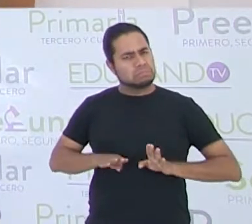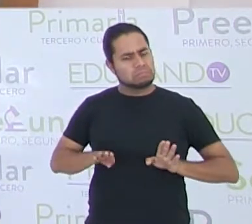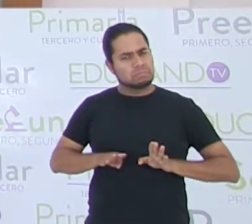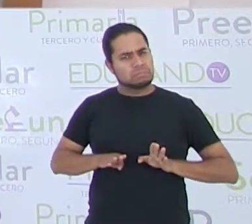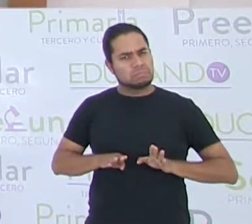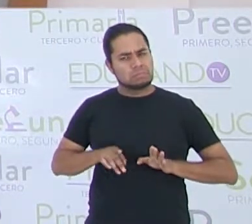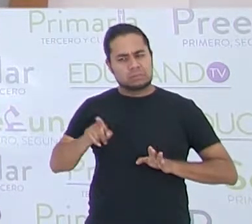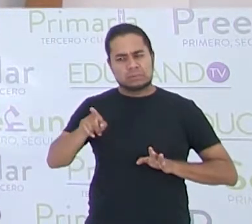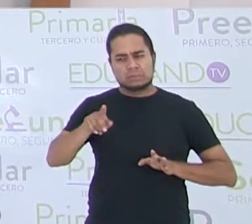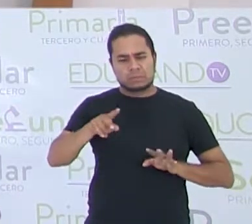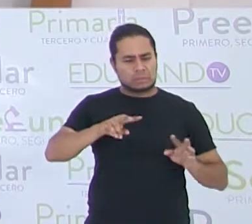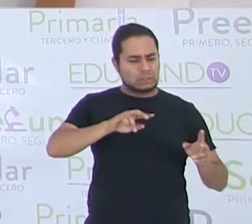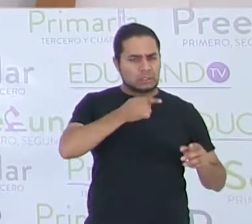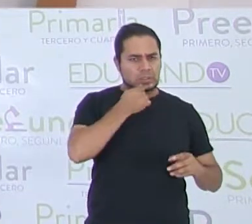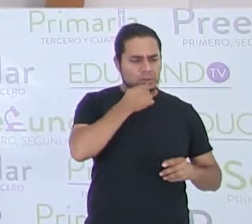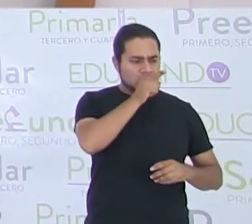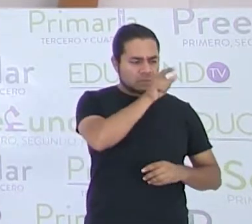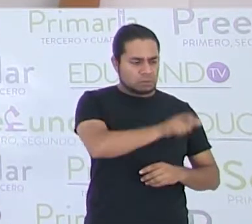todo lo contrario.